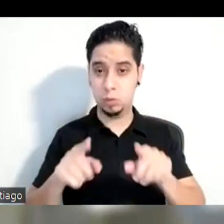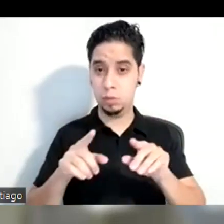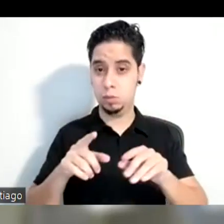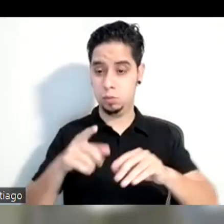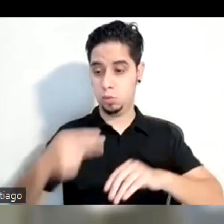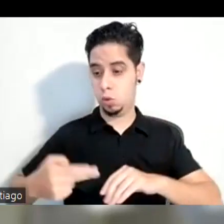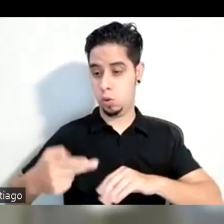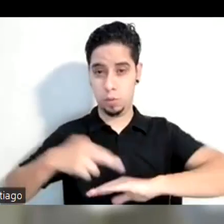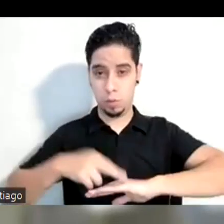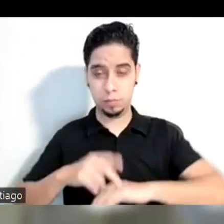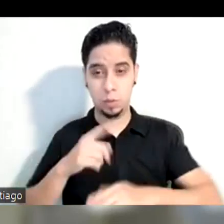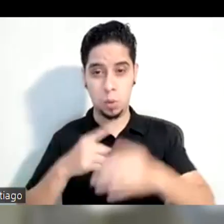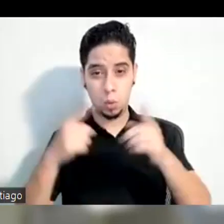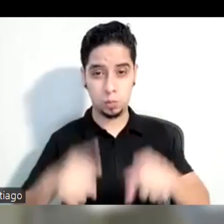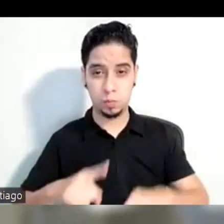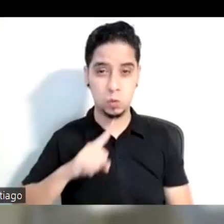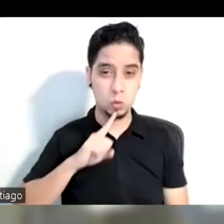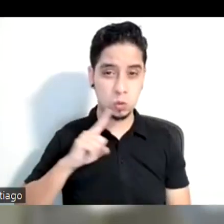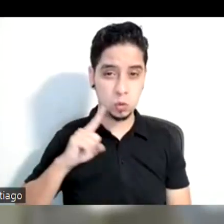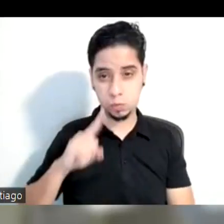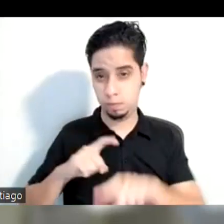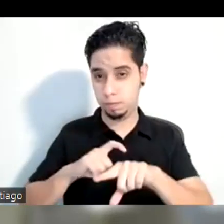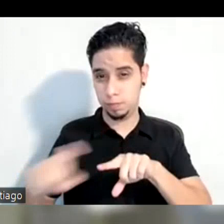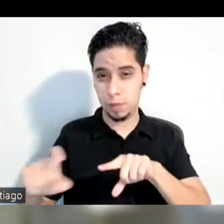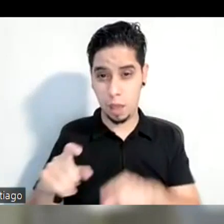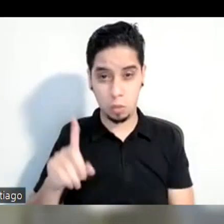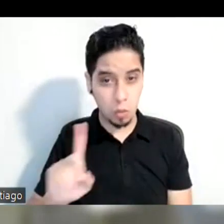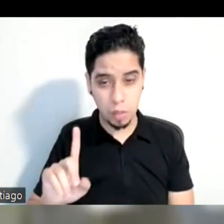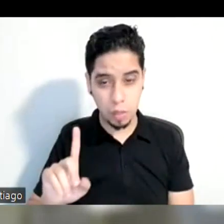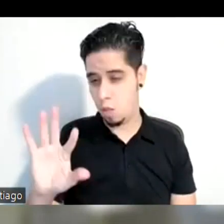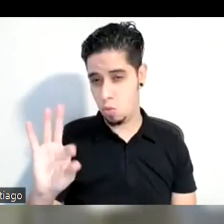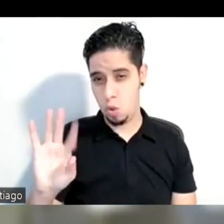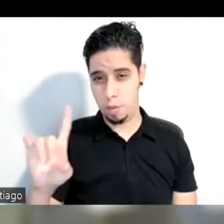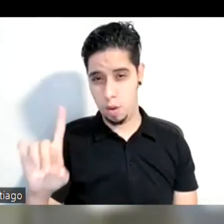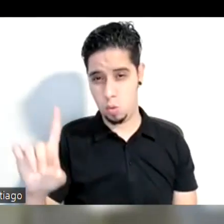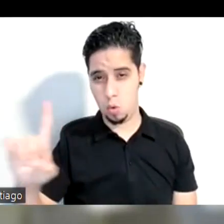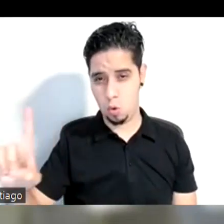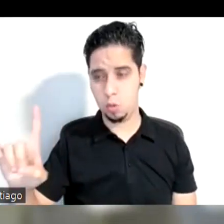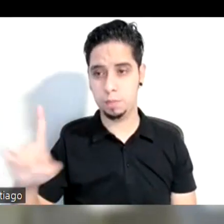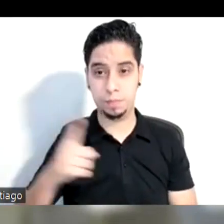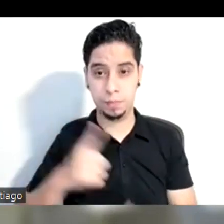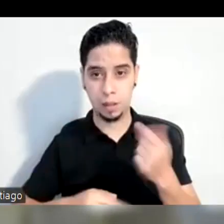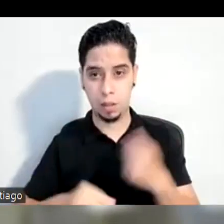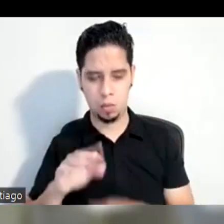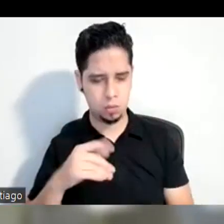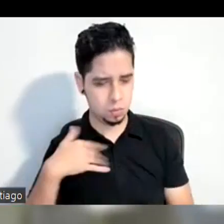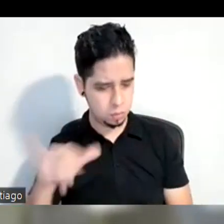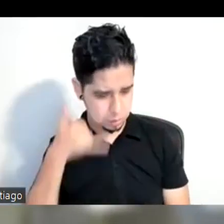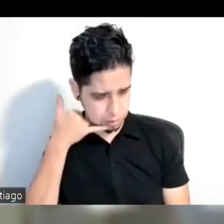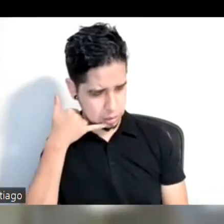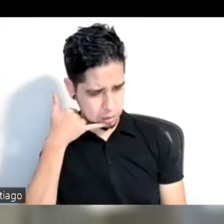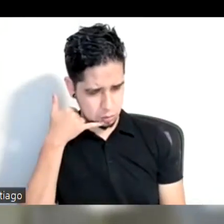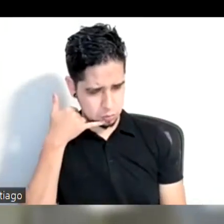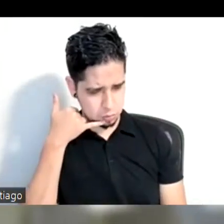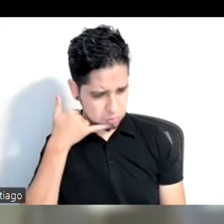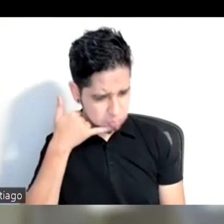que los solos llamaban a través del sistema al 911. Ajá. Y el 911 nos colgaba pensando que la